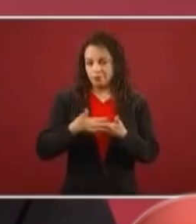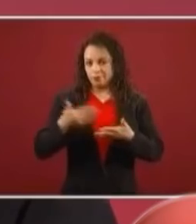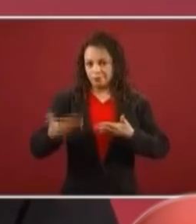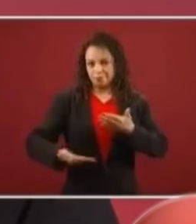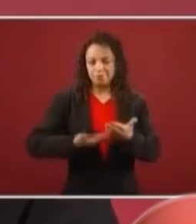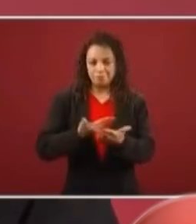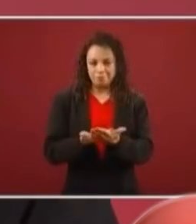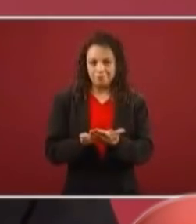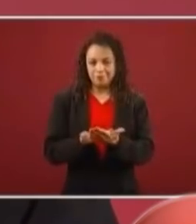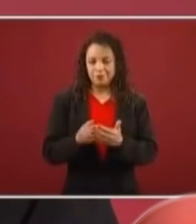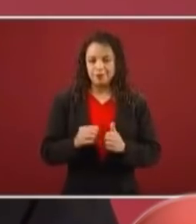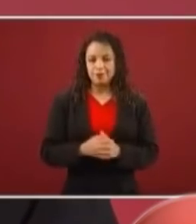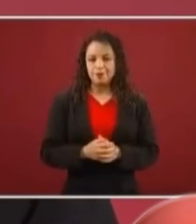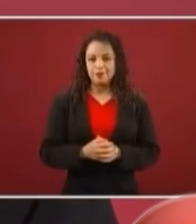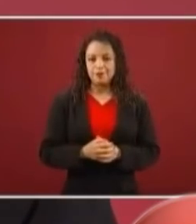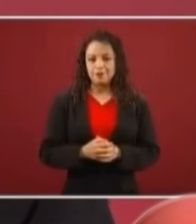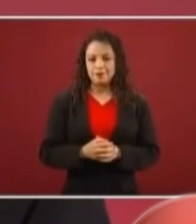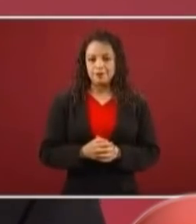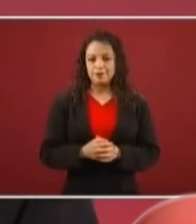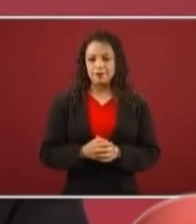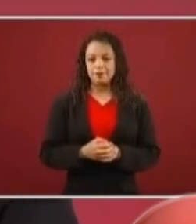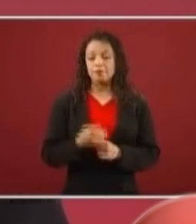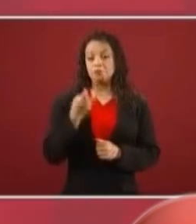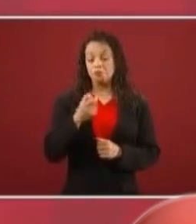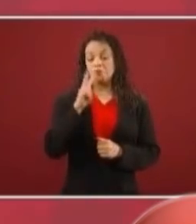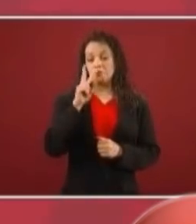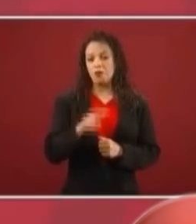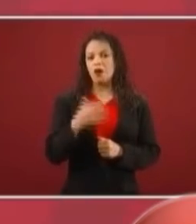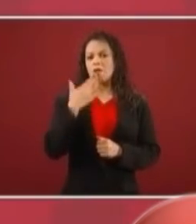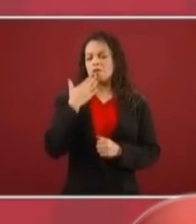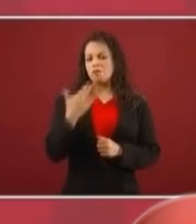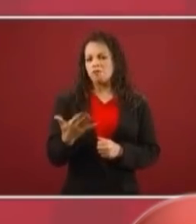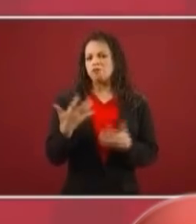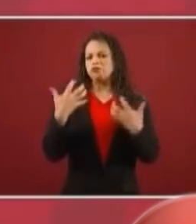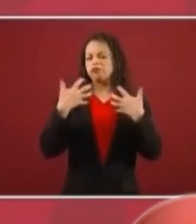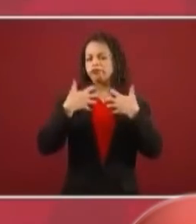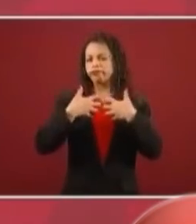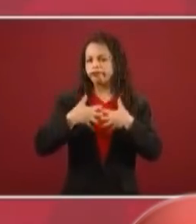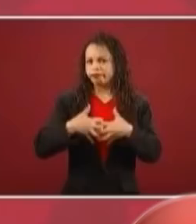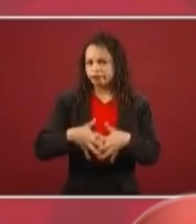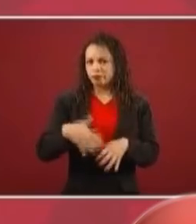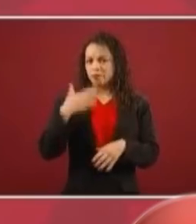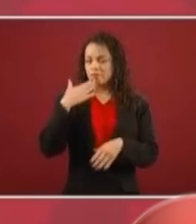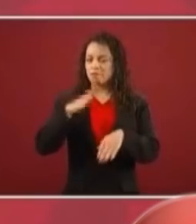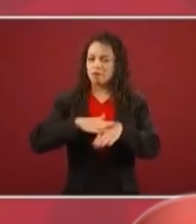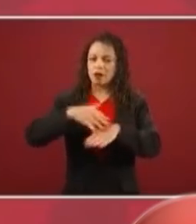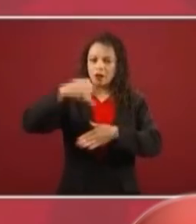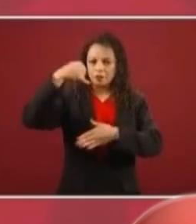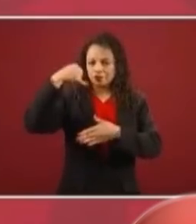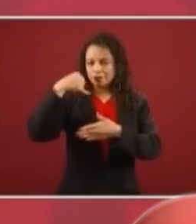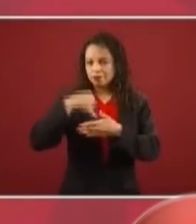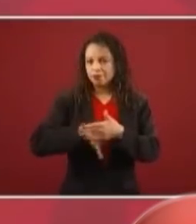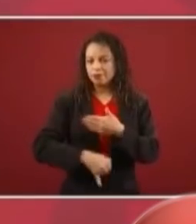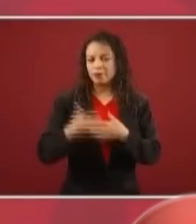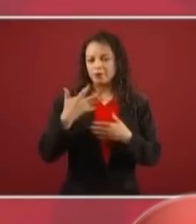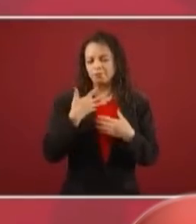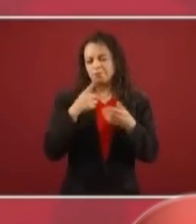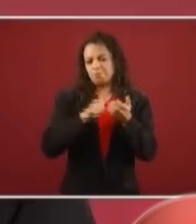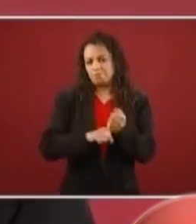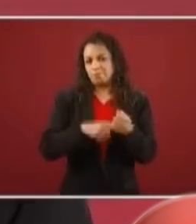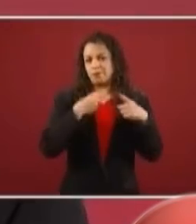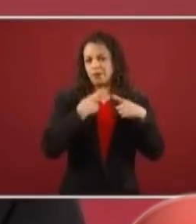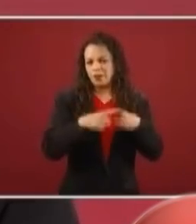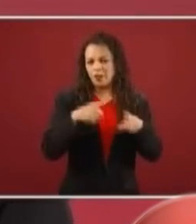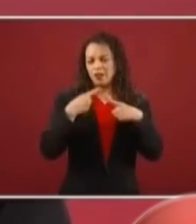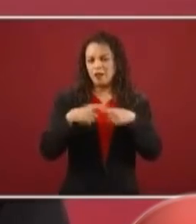presenta es una reforma funcional, de gran calado, profunda, que tiene diversos